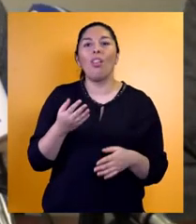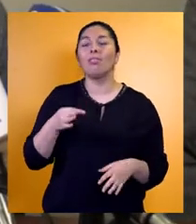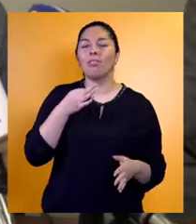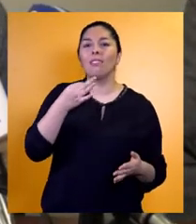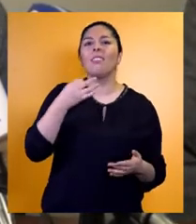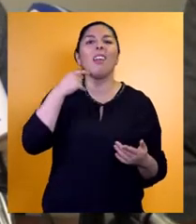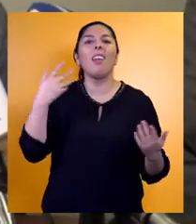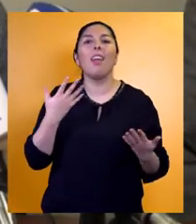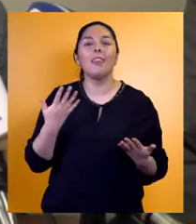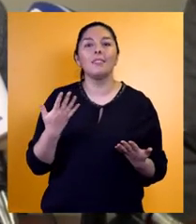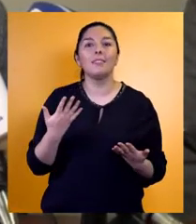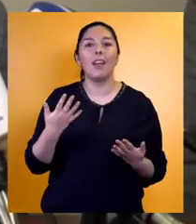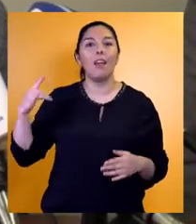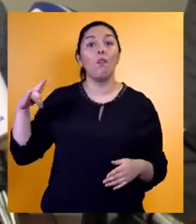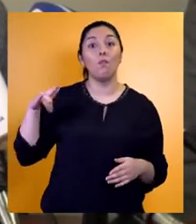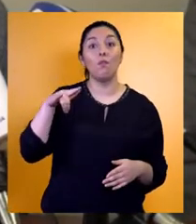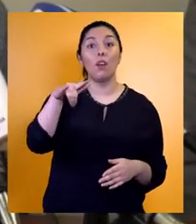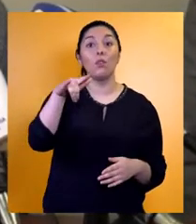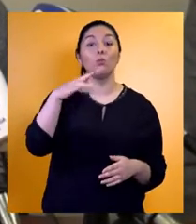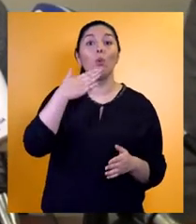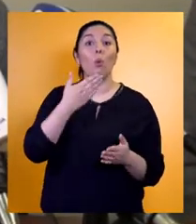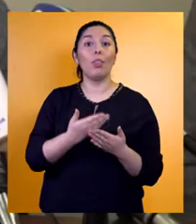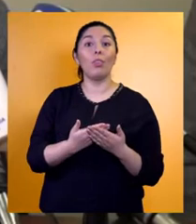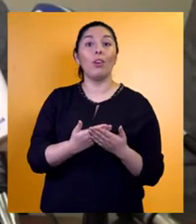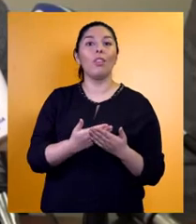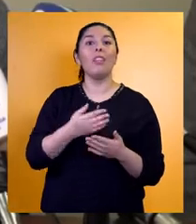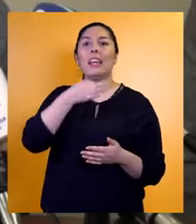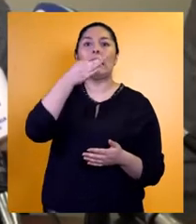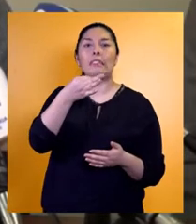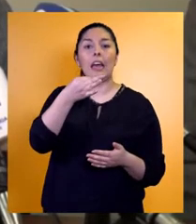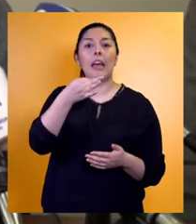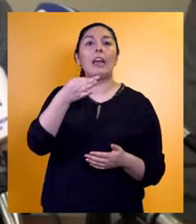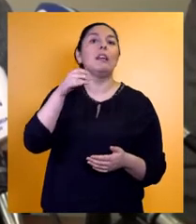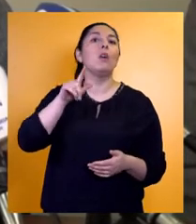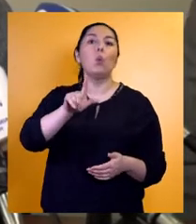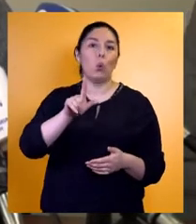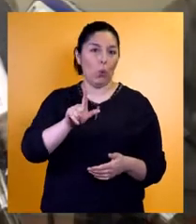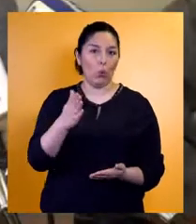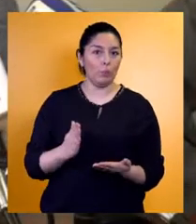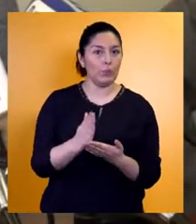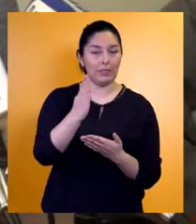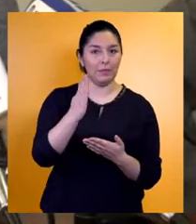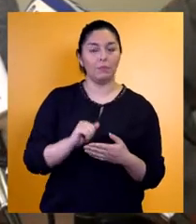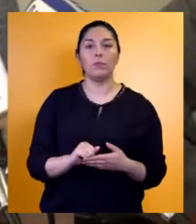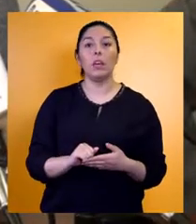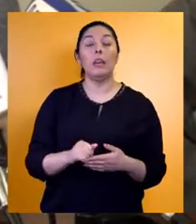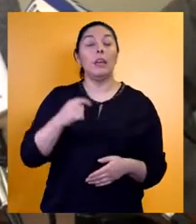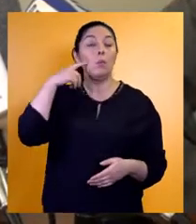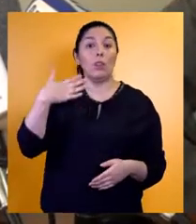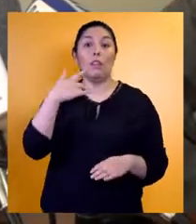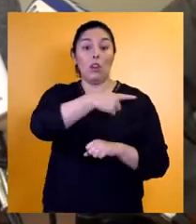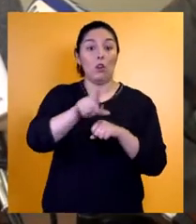dar a conocer que finalmente los vuelos se van a empezar a hacer a partir de la fecha que les dije, que es el 6 de julio. La región sepa aprovechar